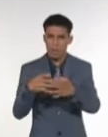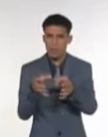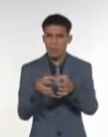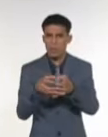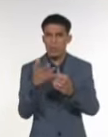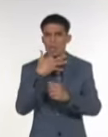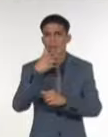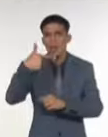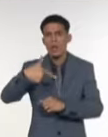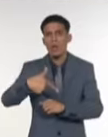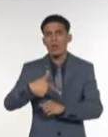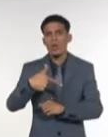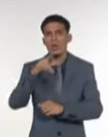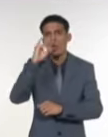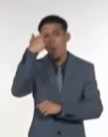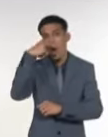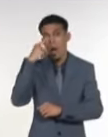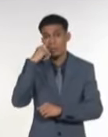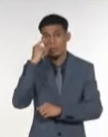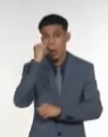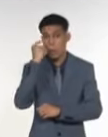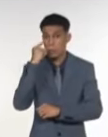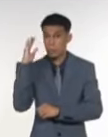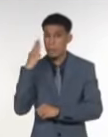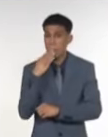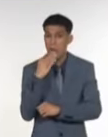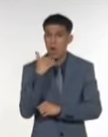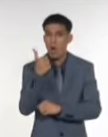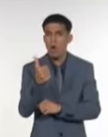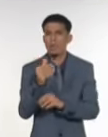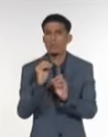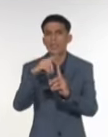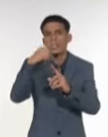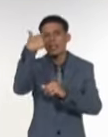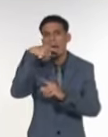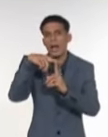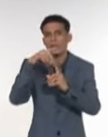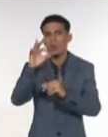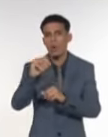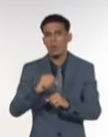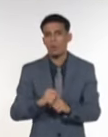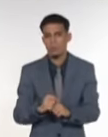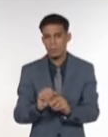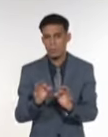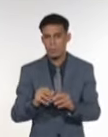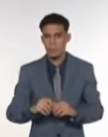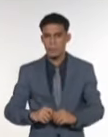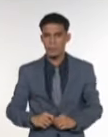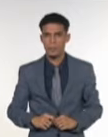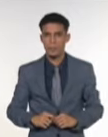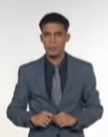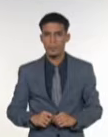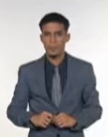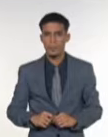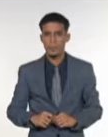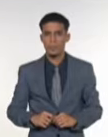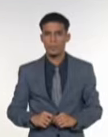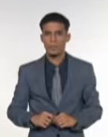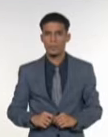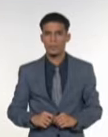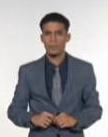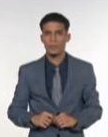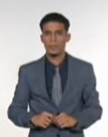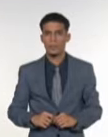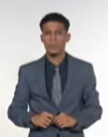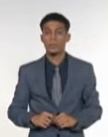Juan Modesto Castillo Claro, mejor conocido como Tato. ¡No es triunfo aquí sentado en una alfombra! Tato